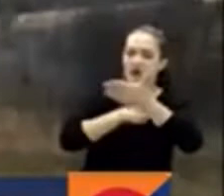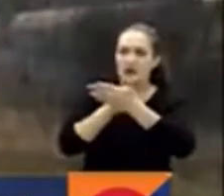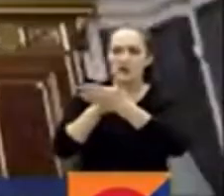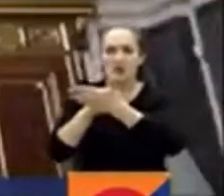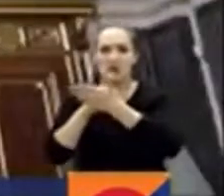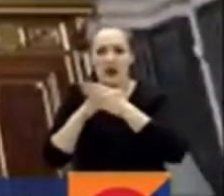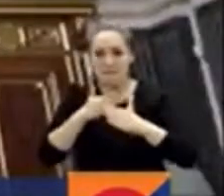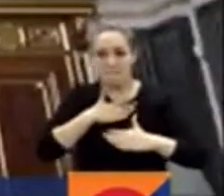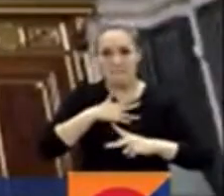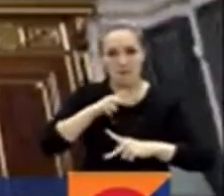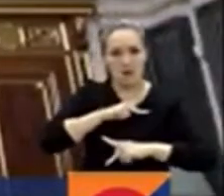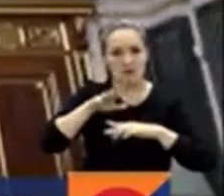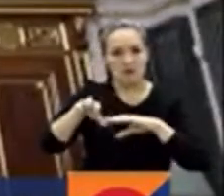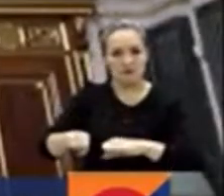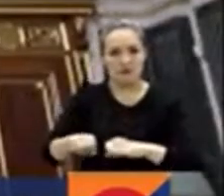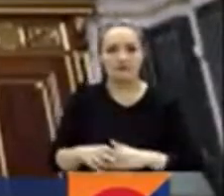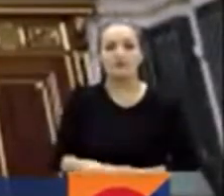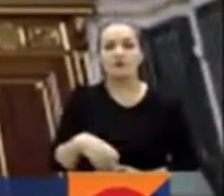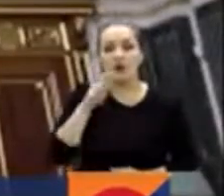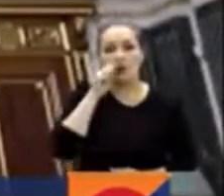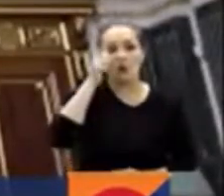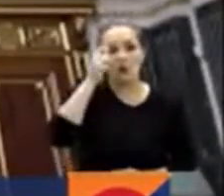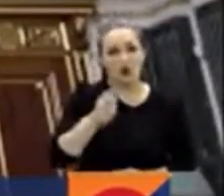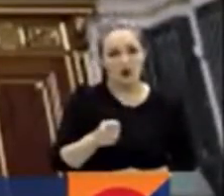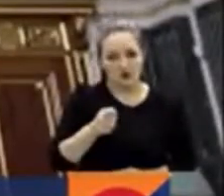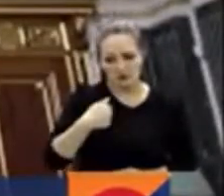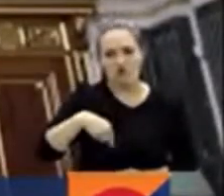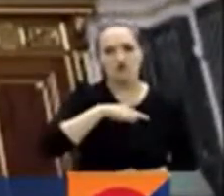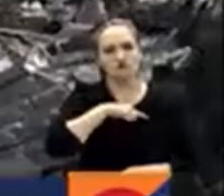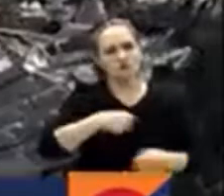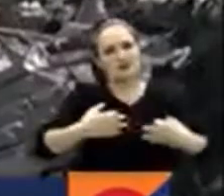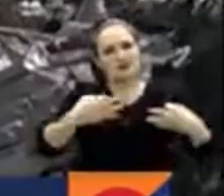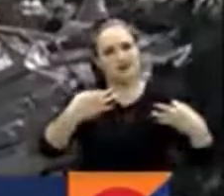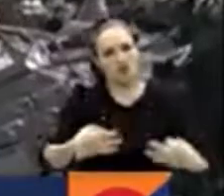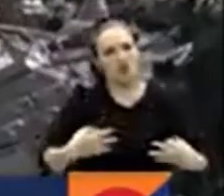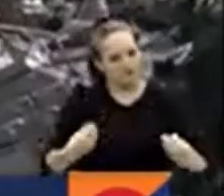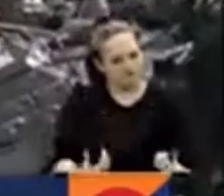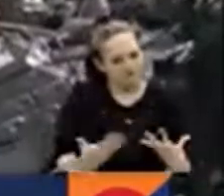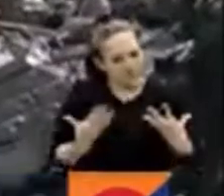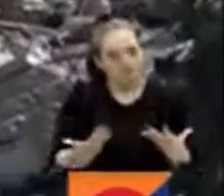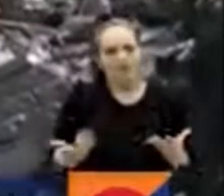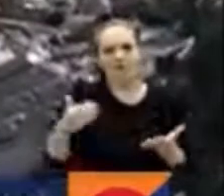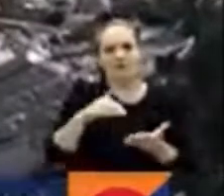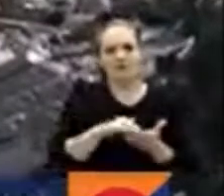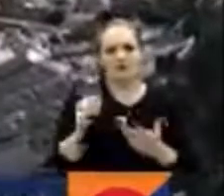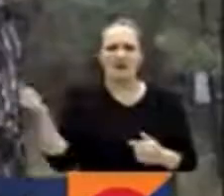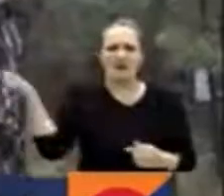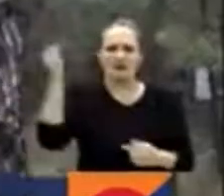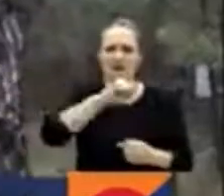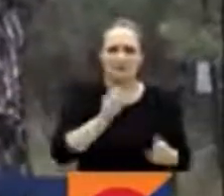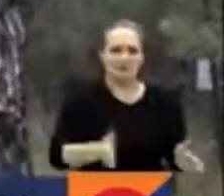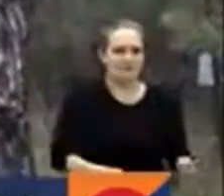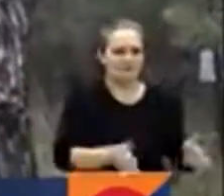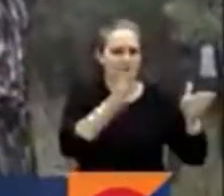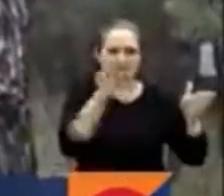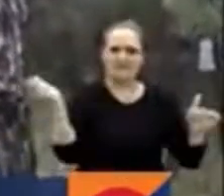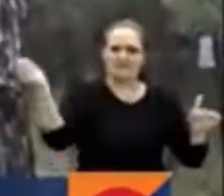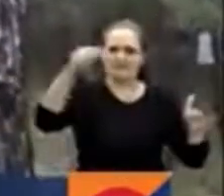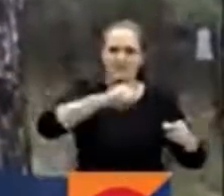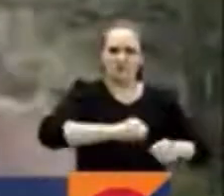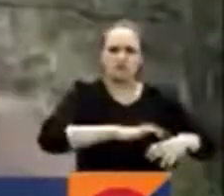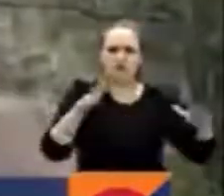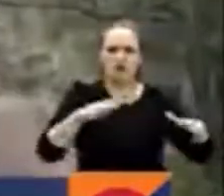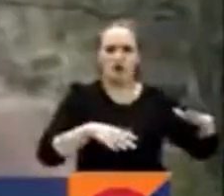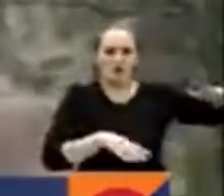territorios ocupados. A Ucrania. Ucrania volverá, seguro, la vida volverá. Ataques a infraestructuras y rutas de abastecimiento de